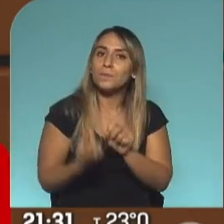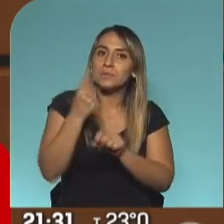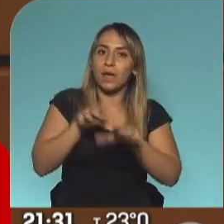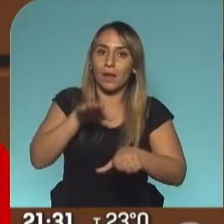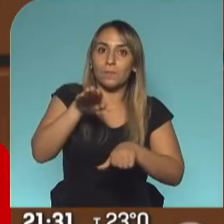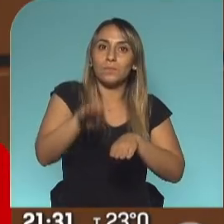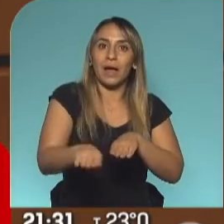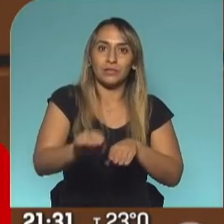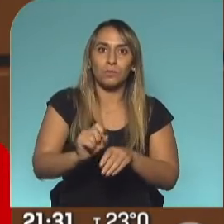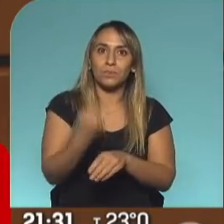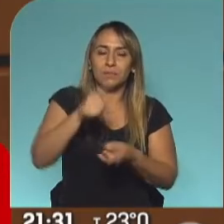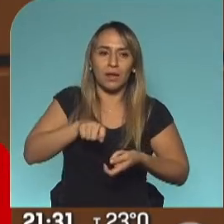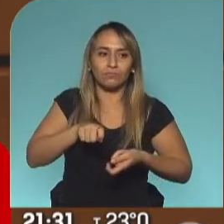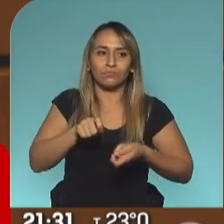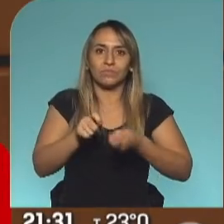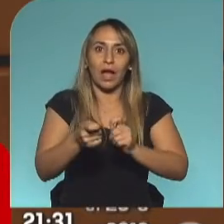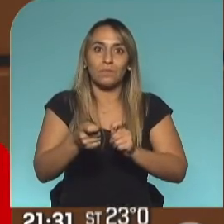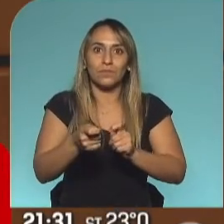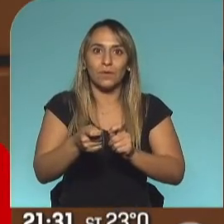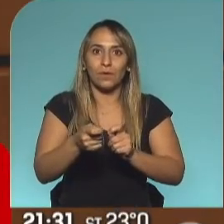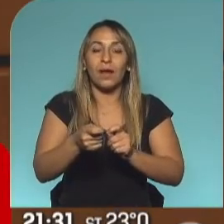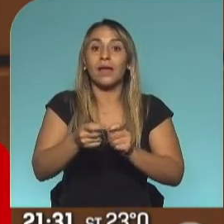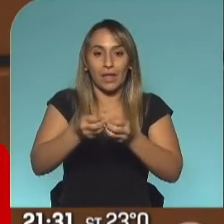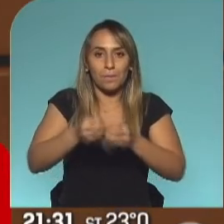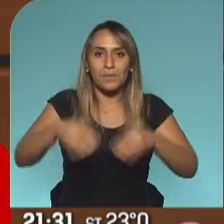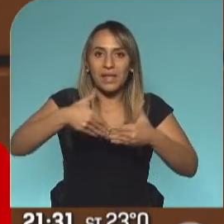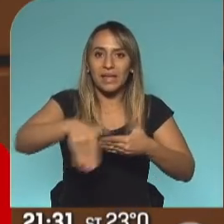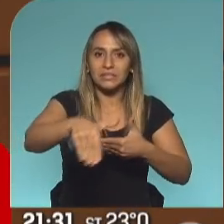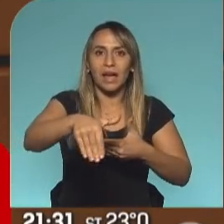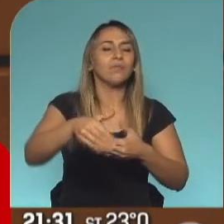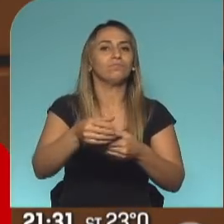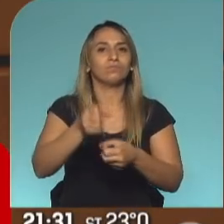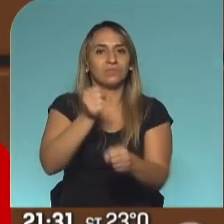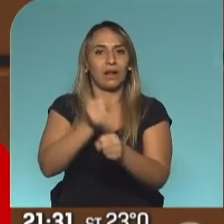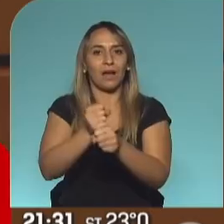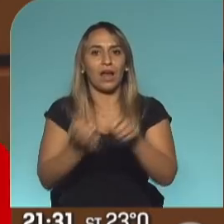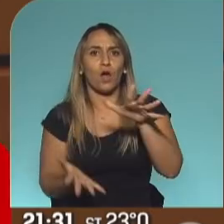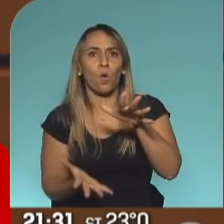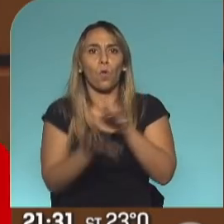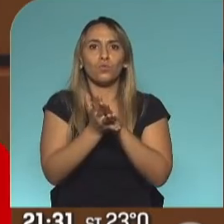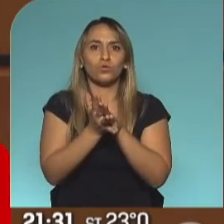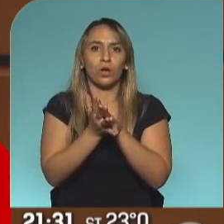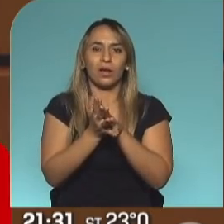podamos dar para trabajar unidos, no en contra de nadie, en favor de todos.